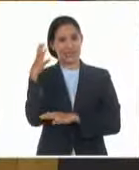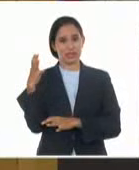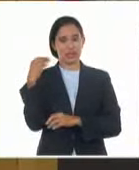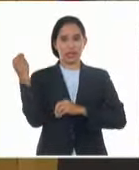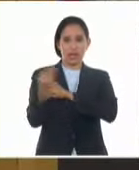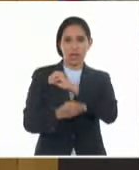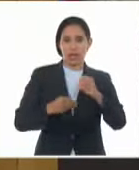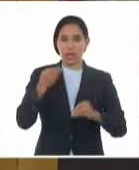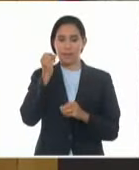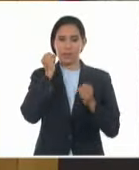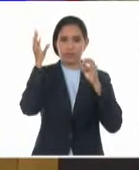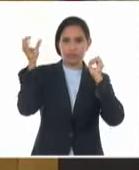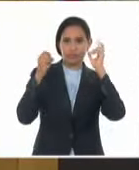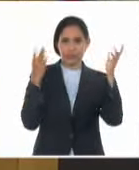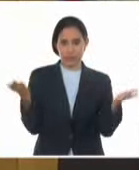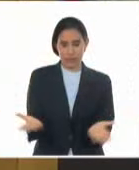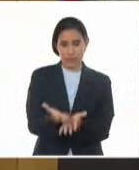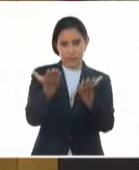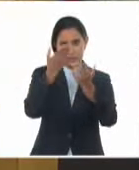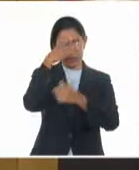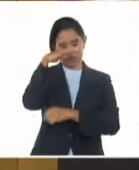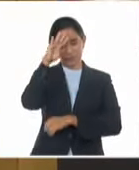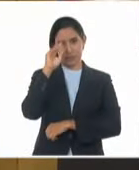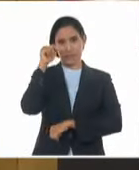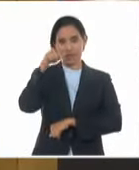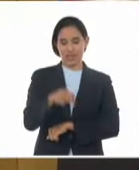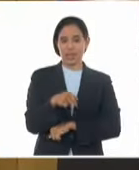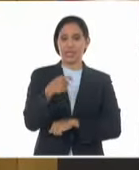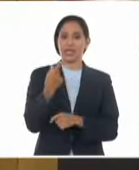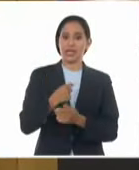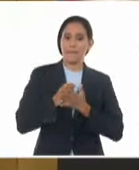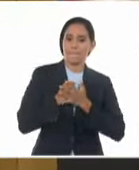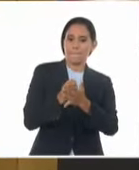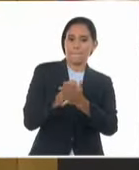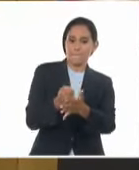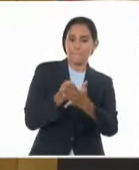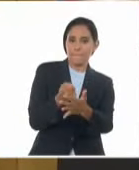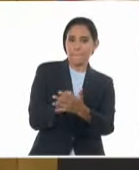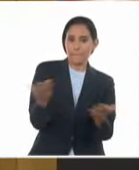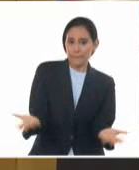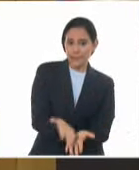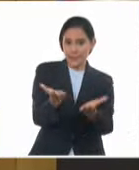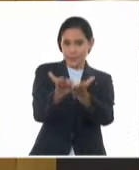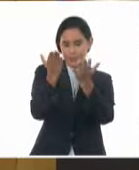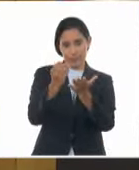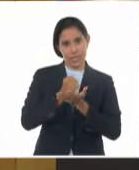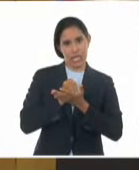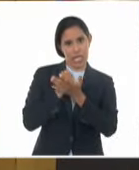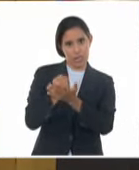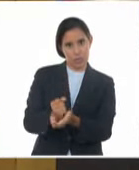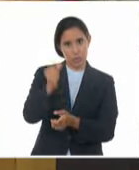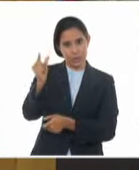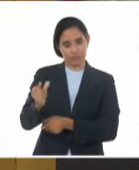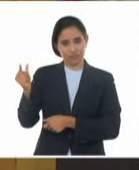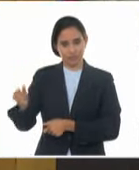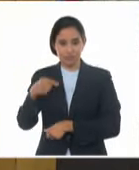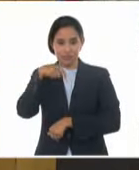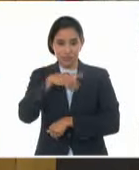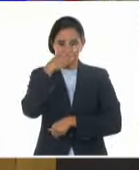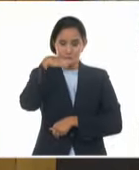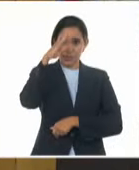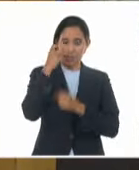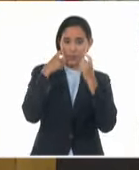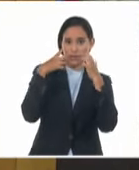El CENSA ha sido el centro pionero en impulsar en el país la cooperación intersectorial para